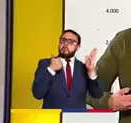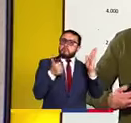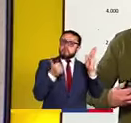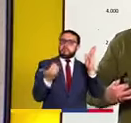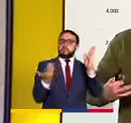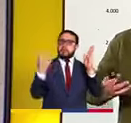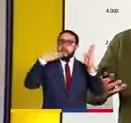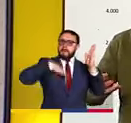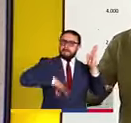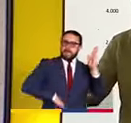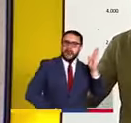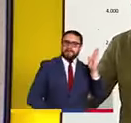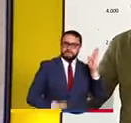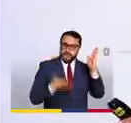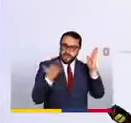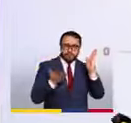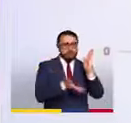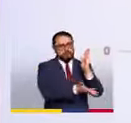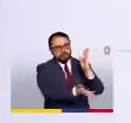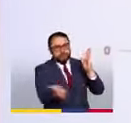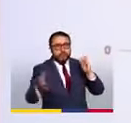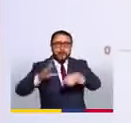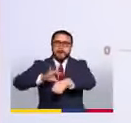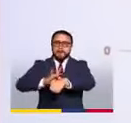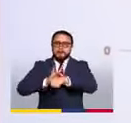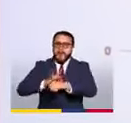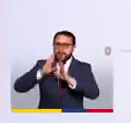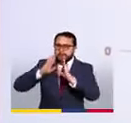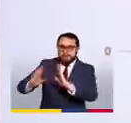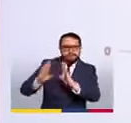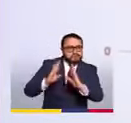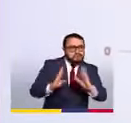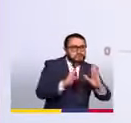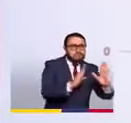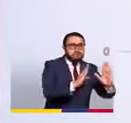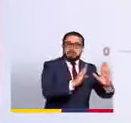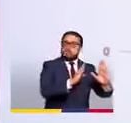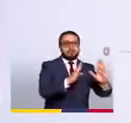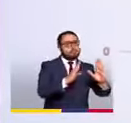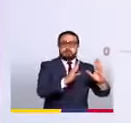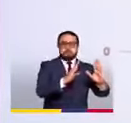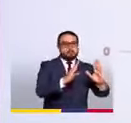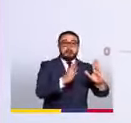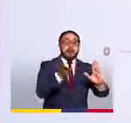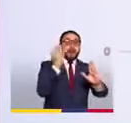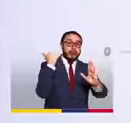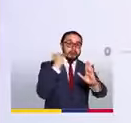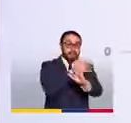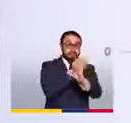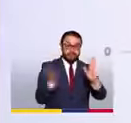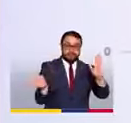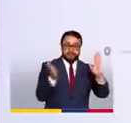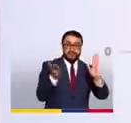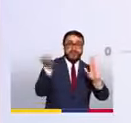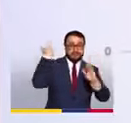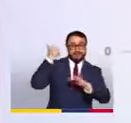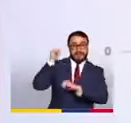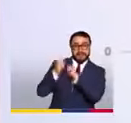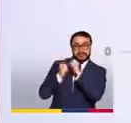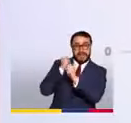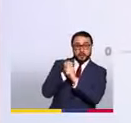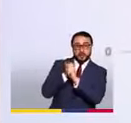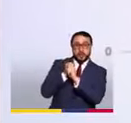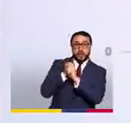la ciencia médica en la población colombiana desde hace 10 años para acá. ¿Por